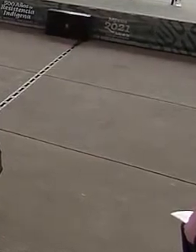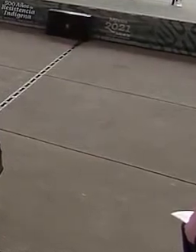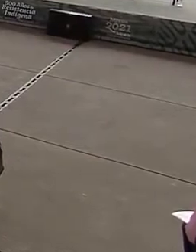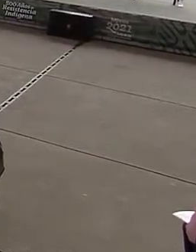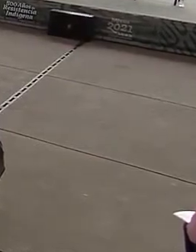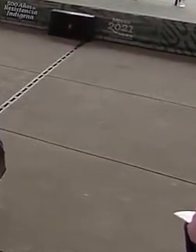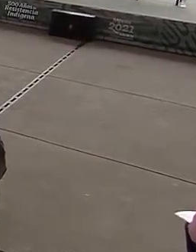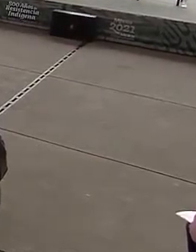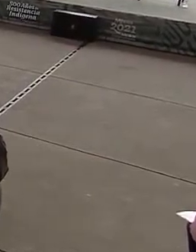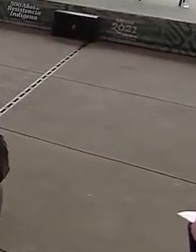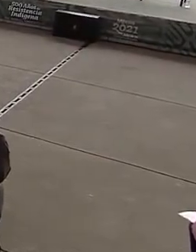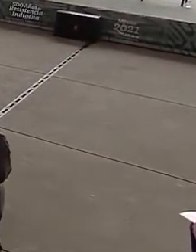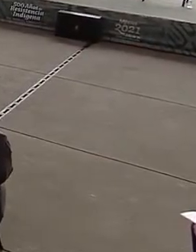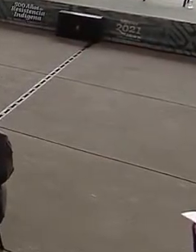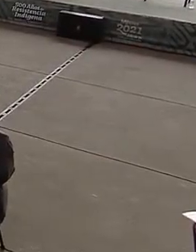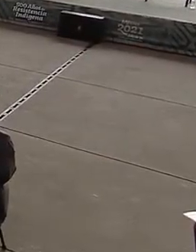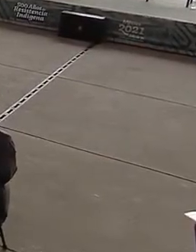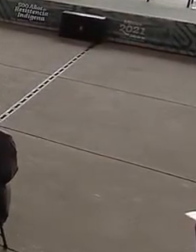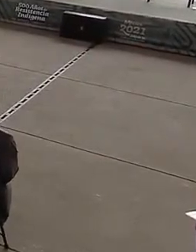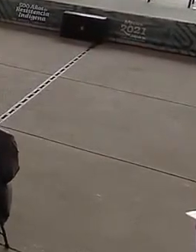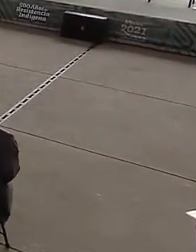Unidos.